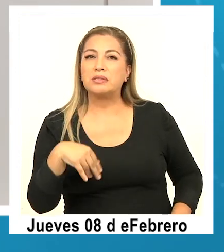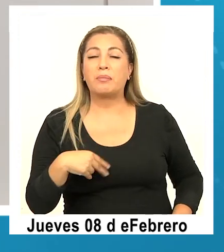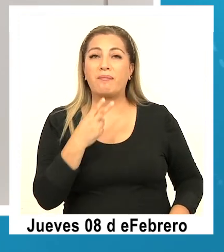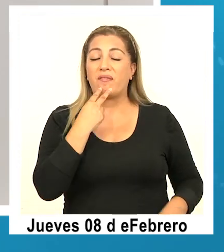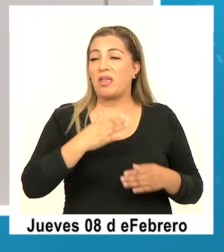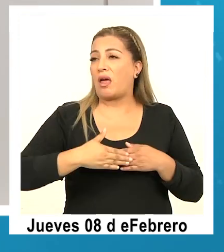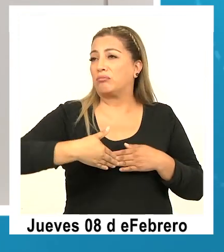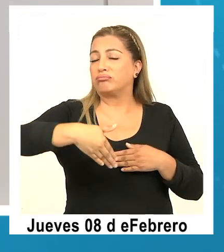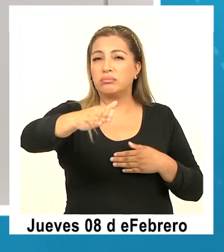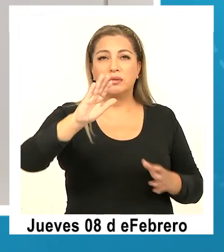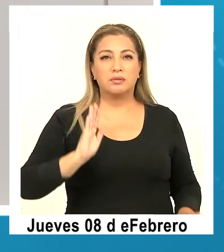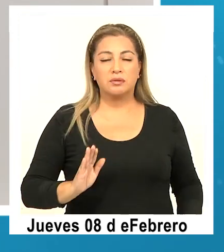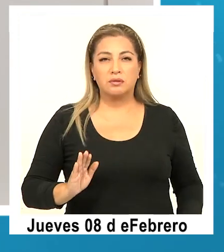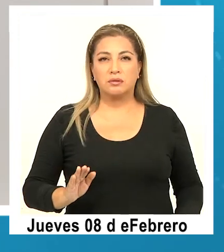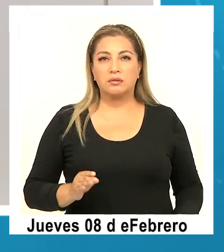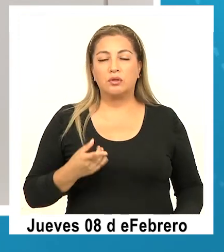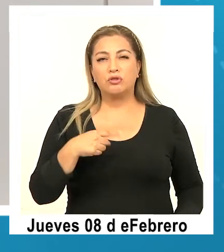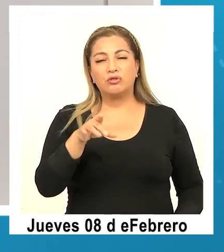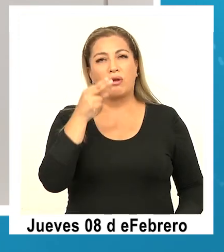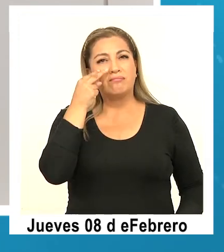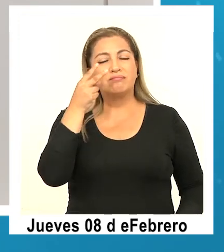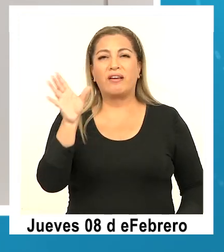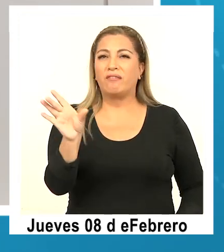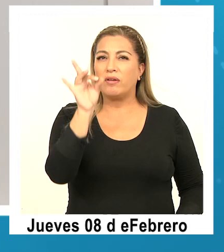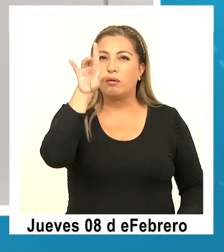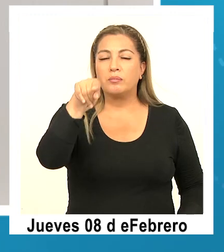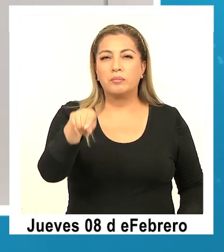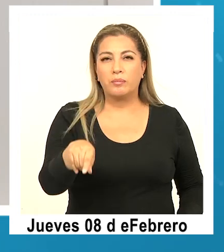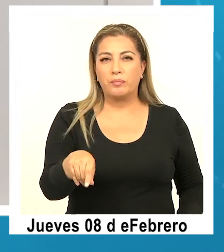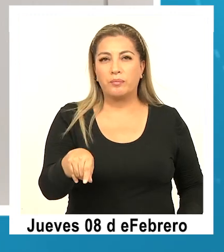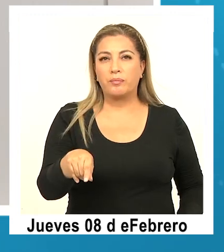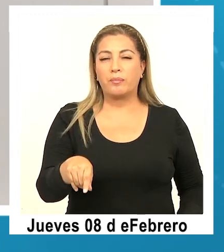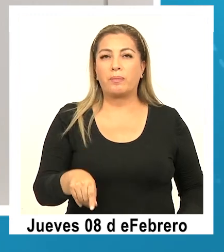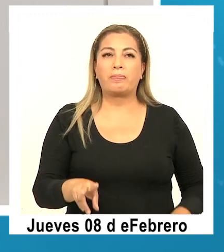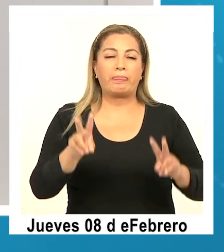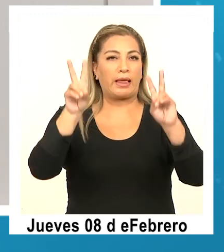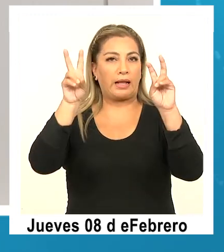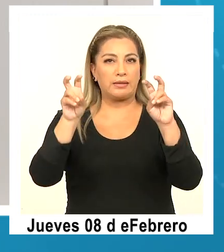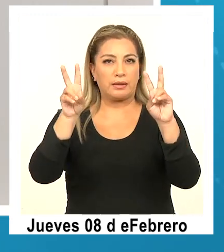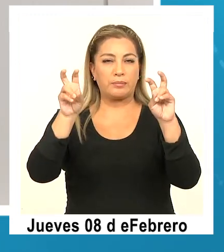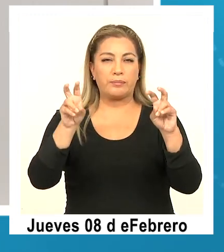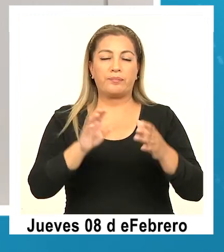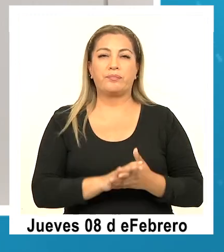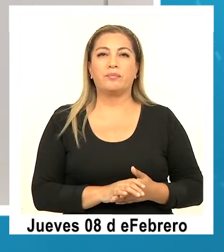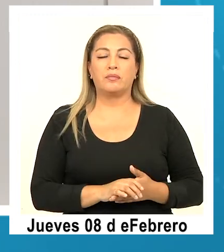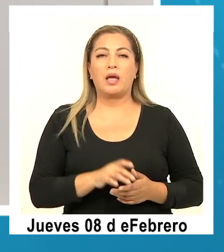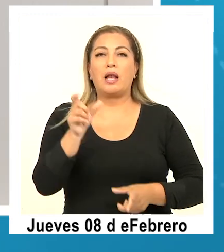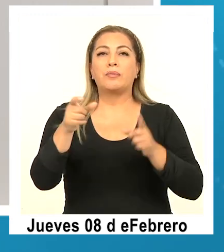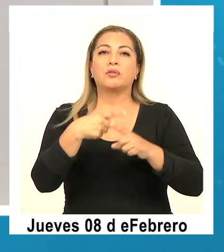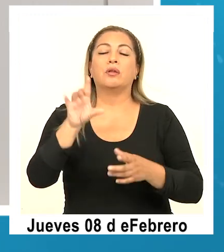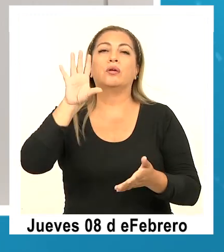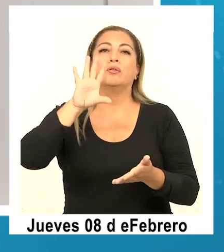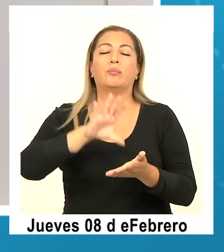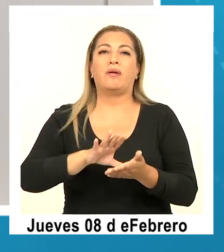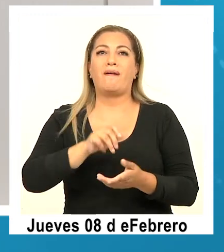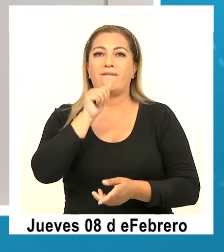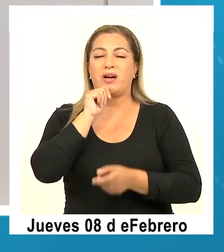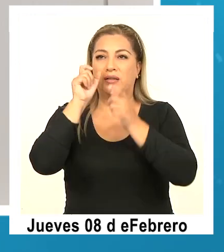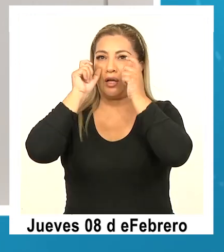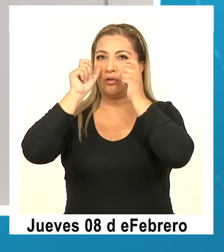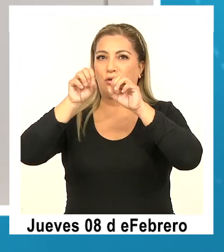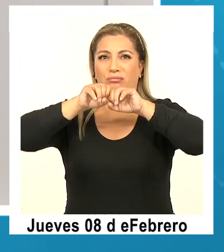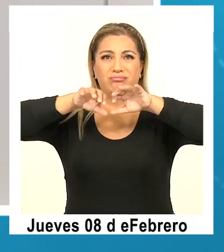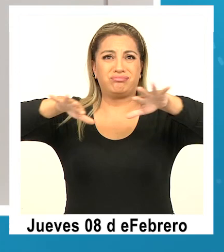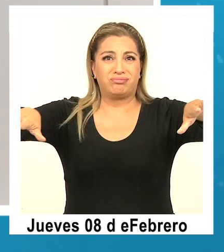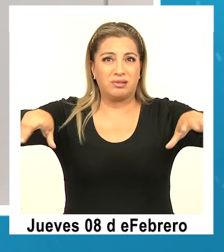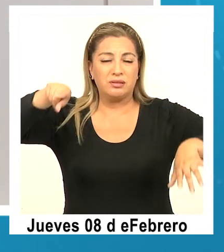vida, vimos cómo empezó el tema de la migración, el descontrol en esa